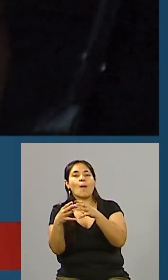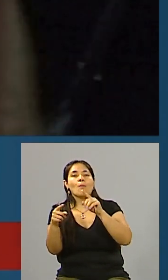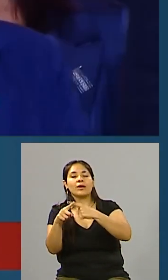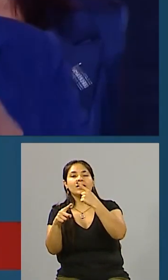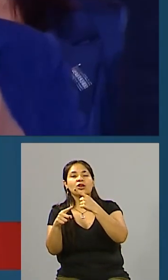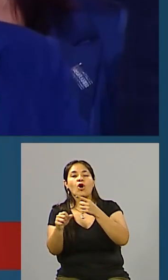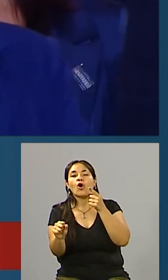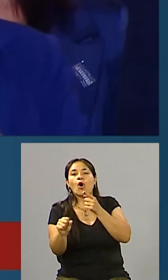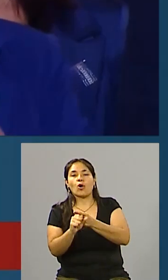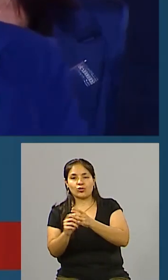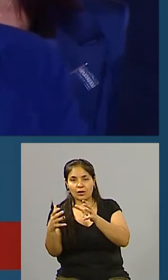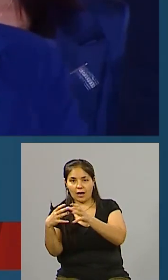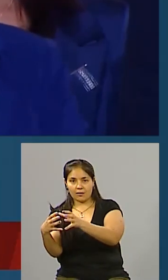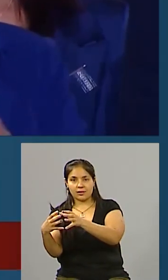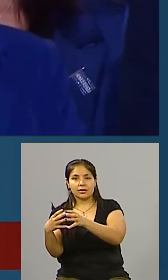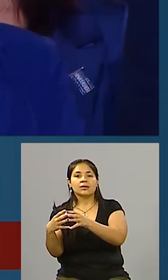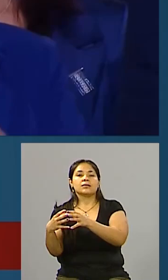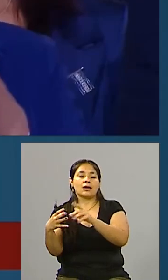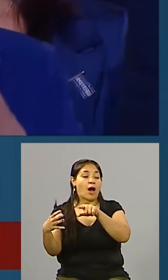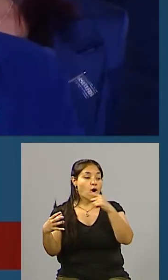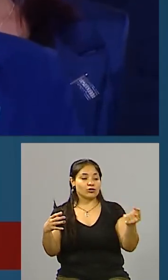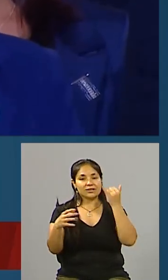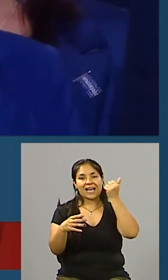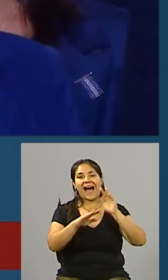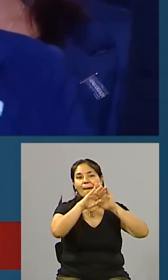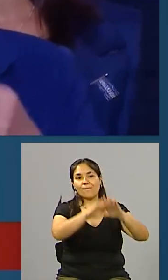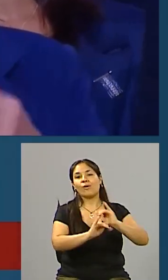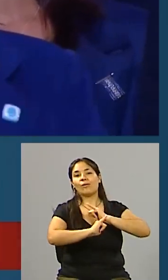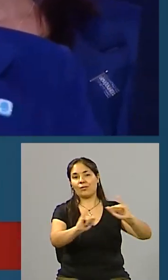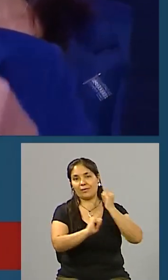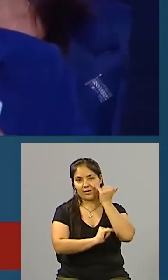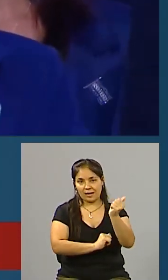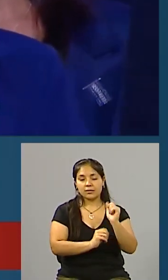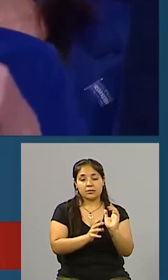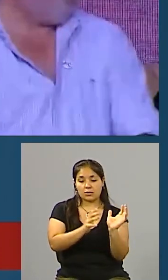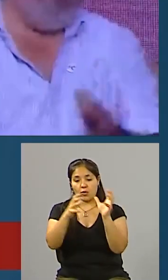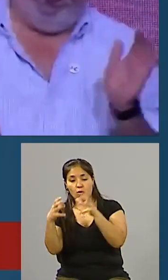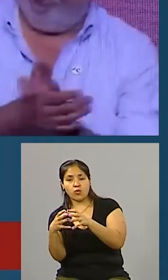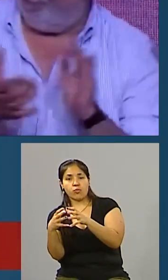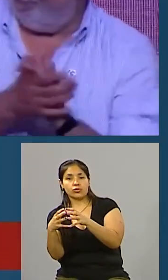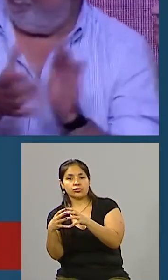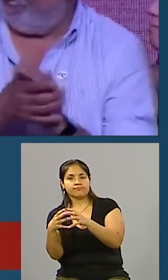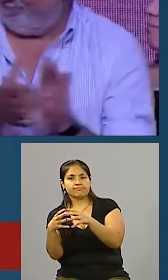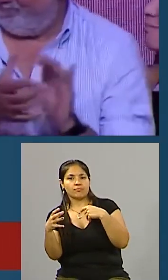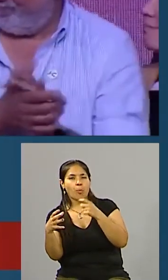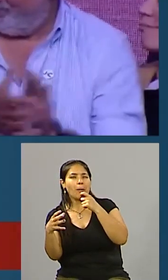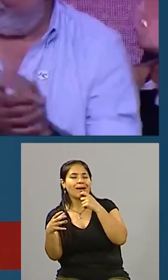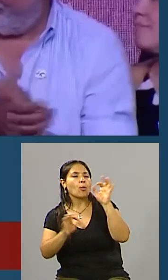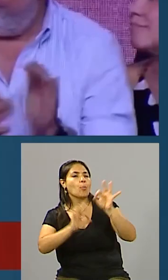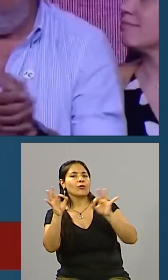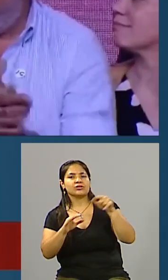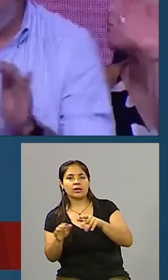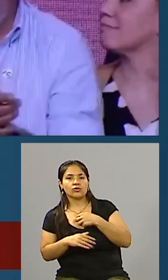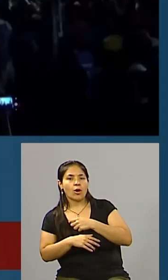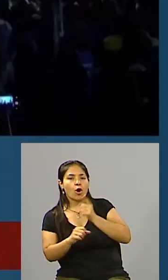fuerzas políticas que ya han mostrado su apoyo, ¿quiénes van a ser los que de pronto pueden llegar a negarse a levantar la mano en algún proyecto